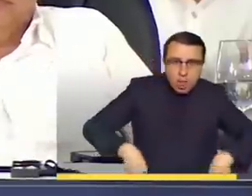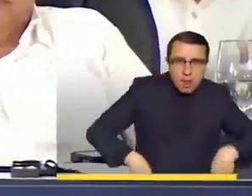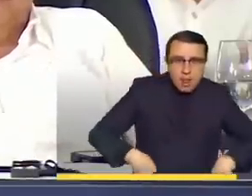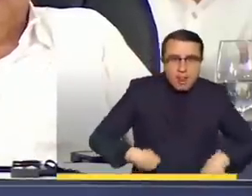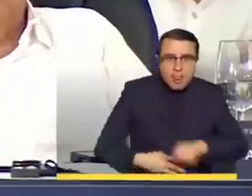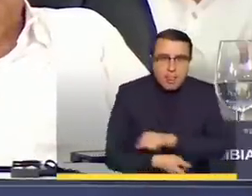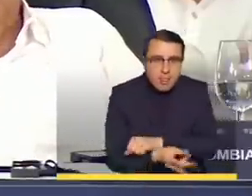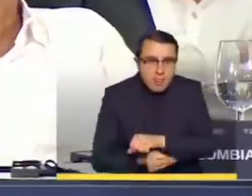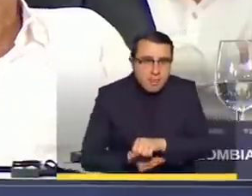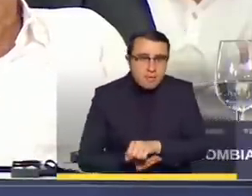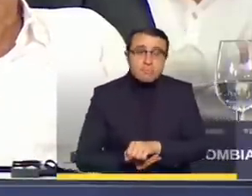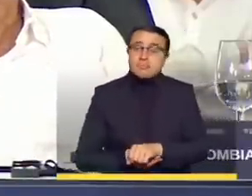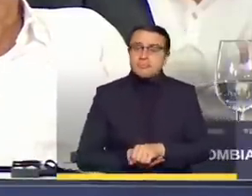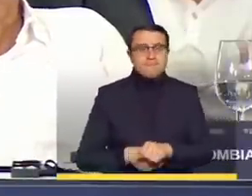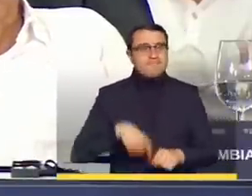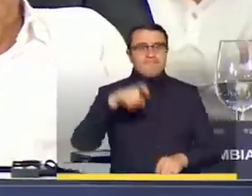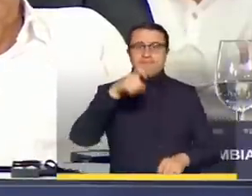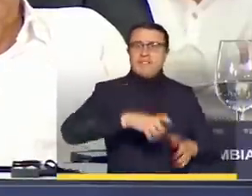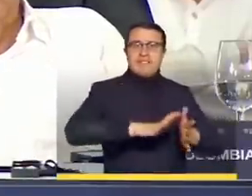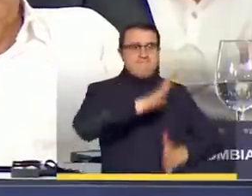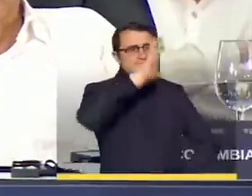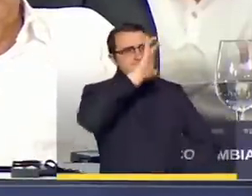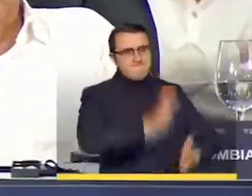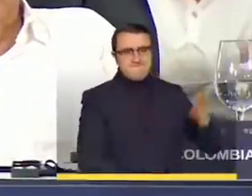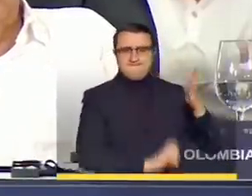Y hay que desterrarla.